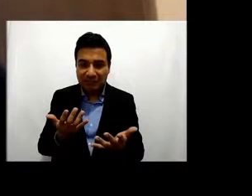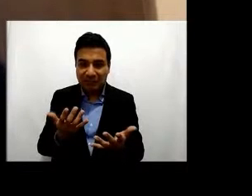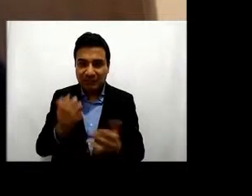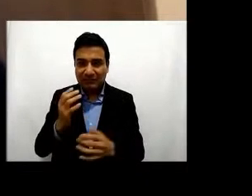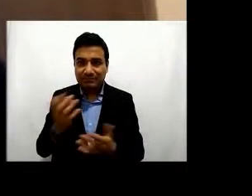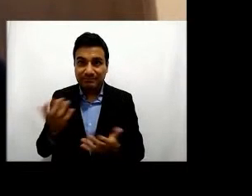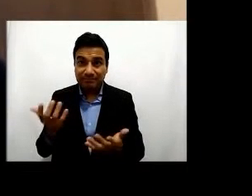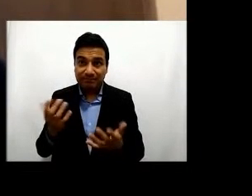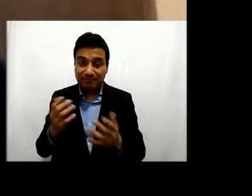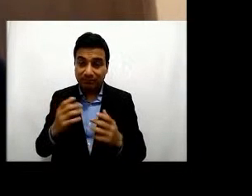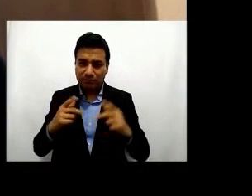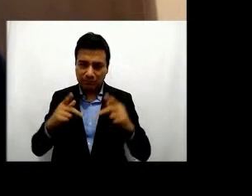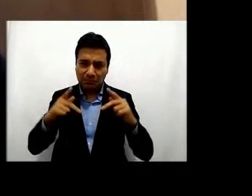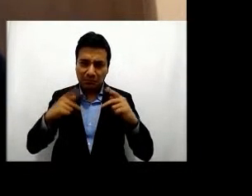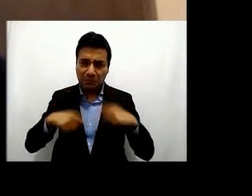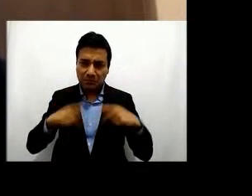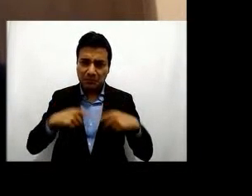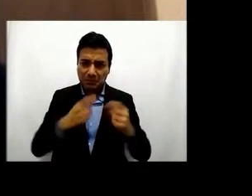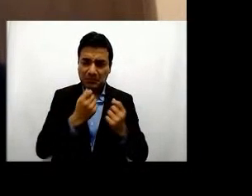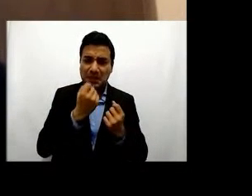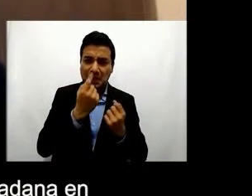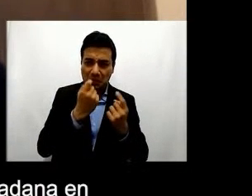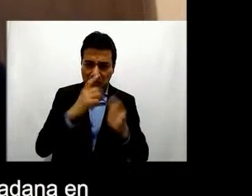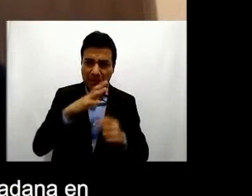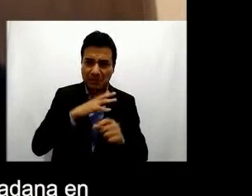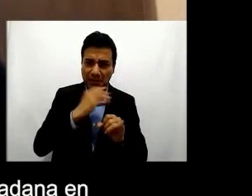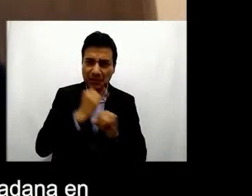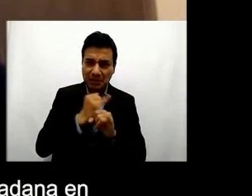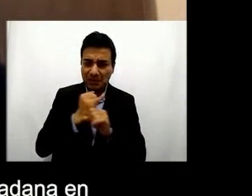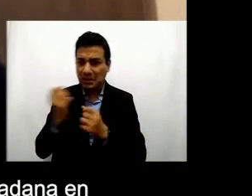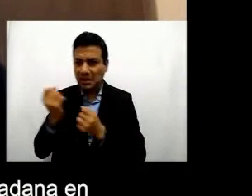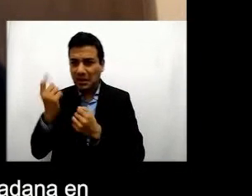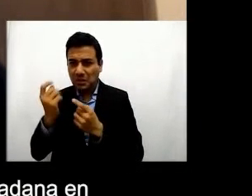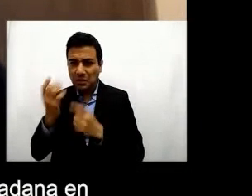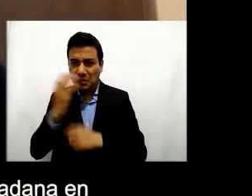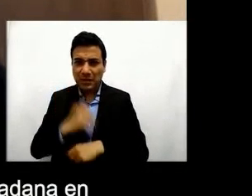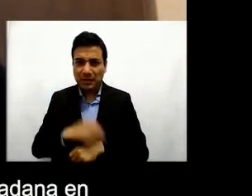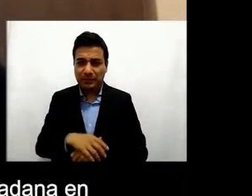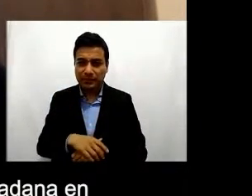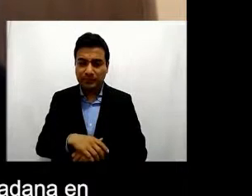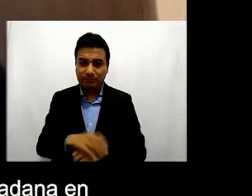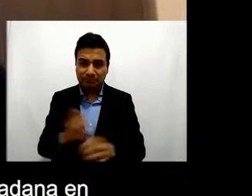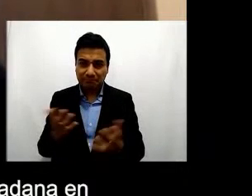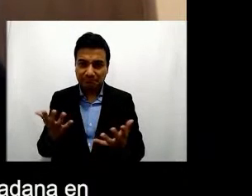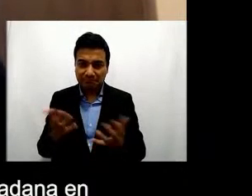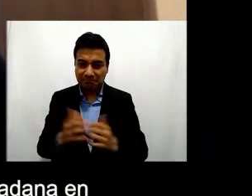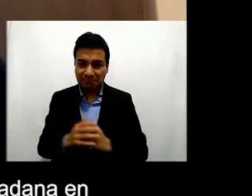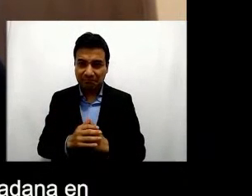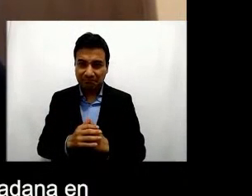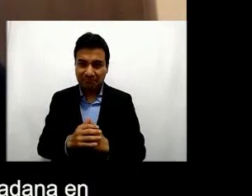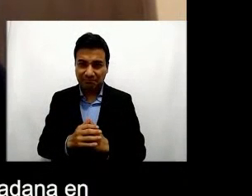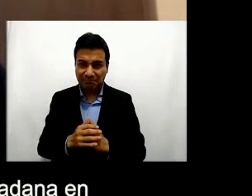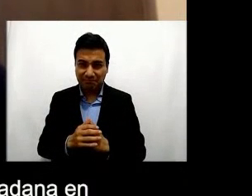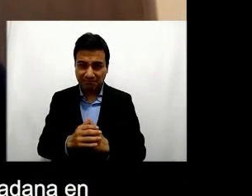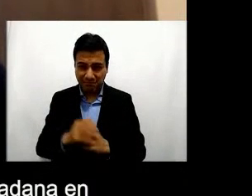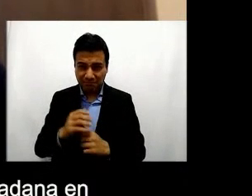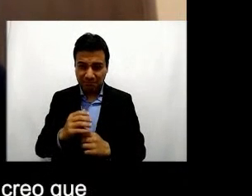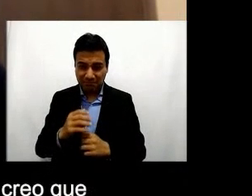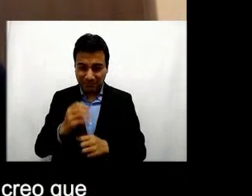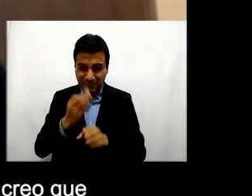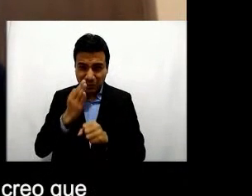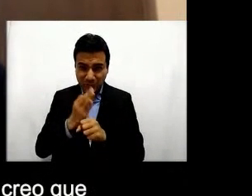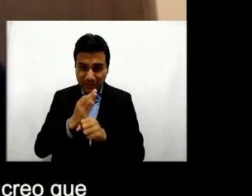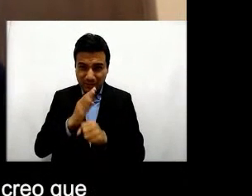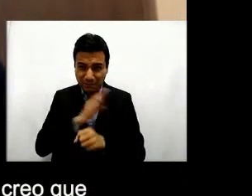brutal, pues a mí me parece hasta un poco perverso creer que existe una innovación, que se puede hablar de innovación ciudadana